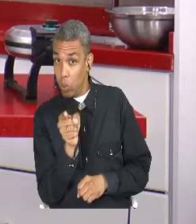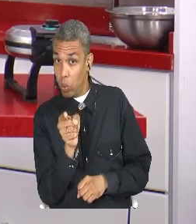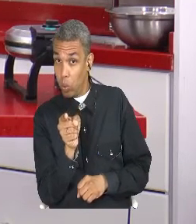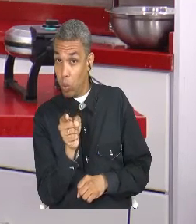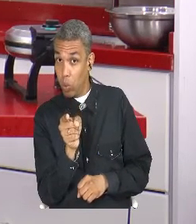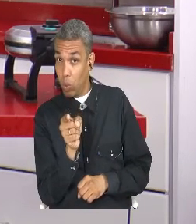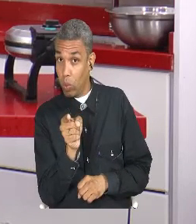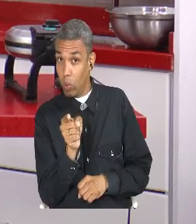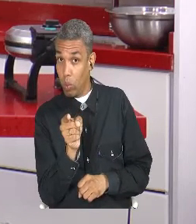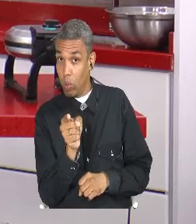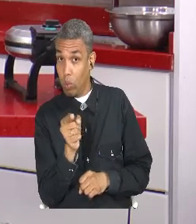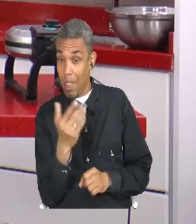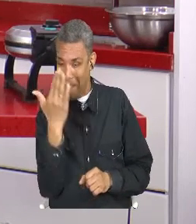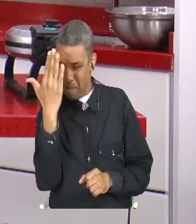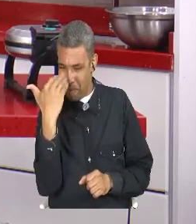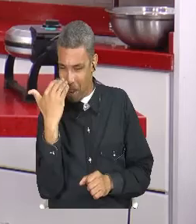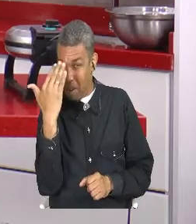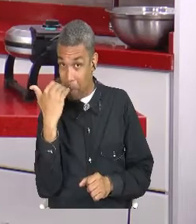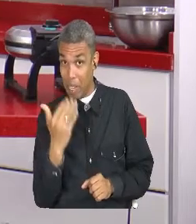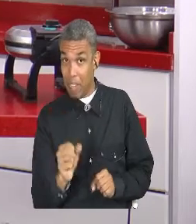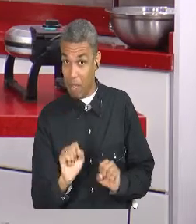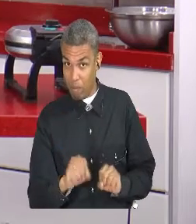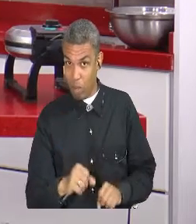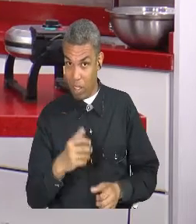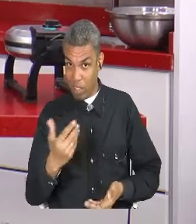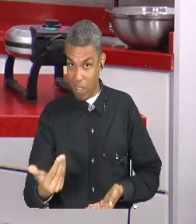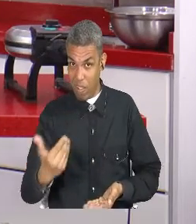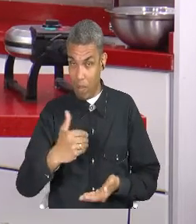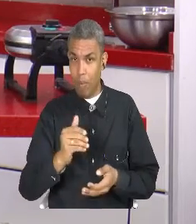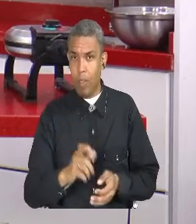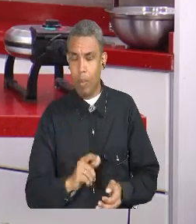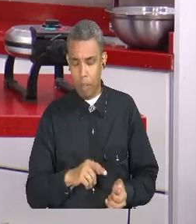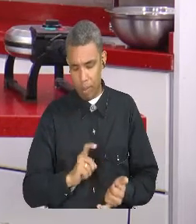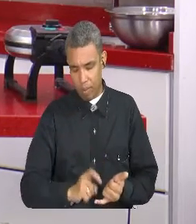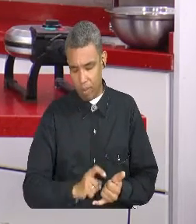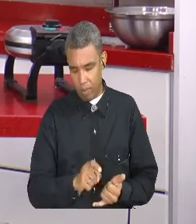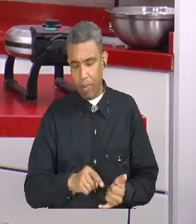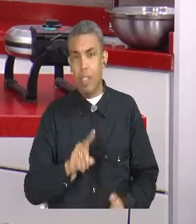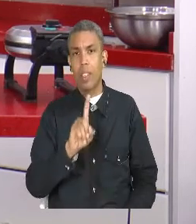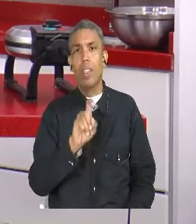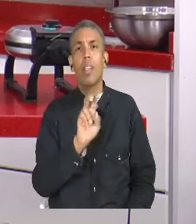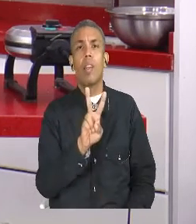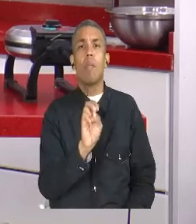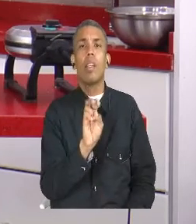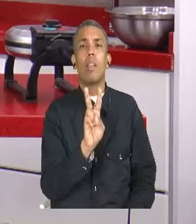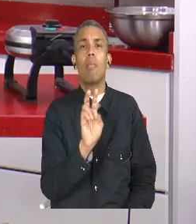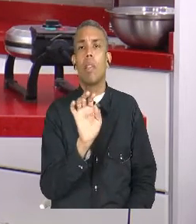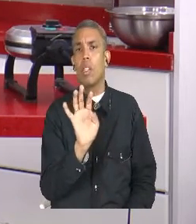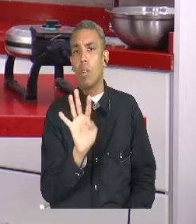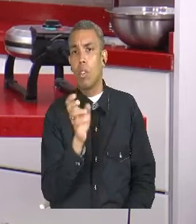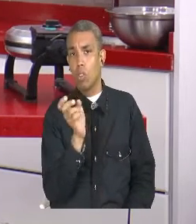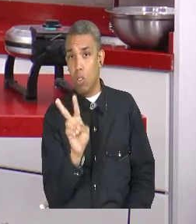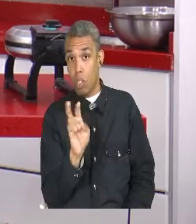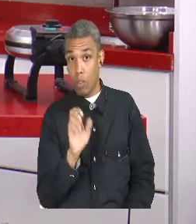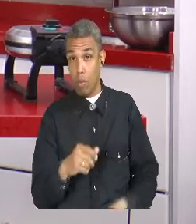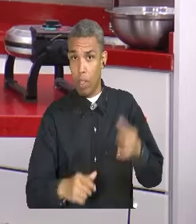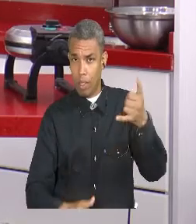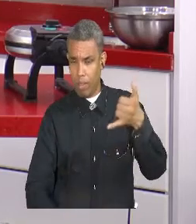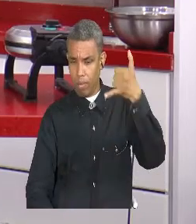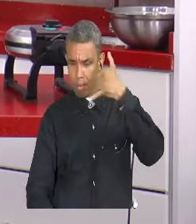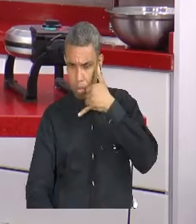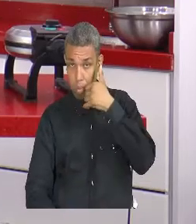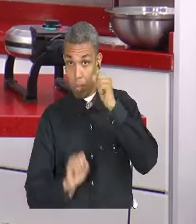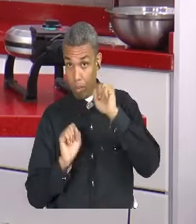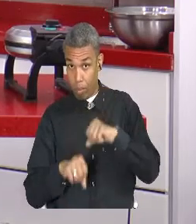para que se venga y se atreva con nosotros a marcar el 620-2412 y decirnos: yo quiero estar en la cocina de A Pedir de Boca